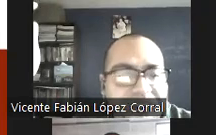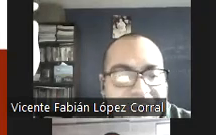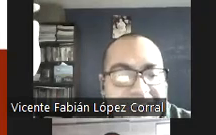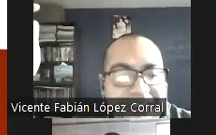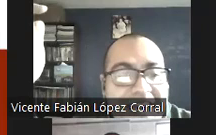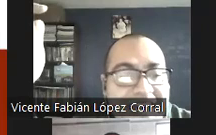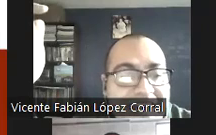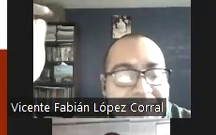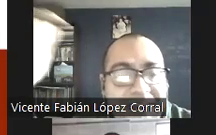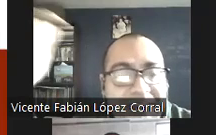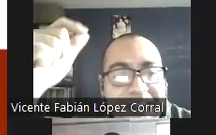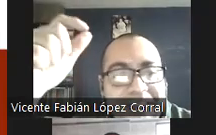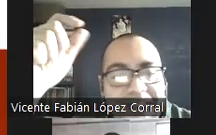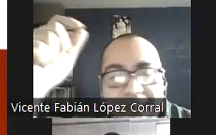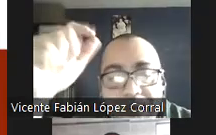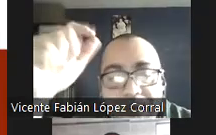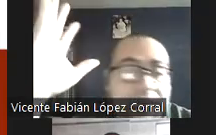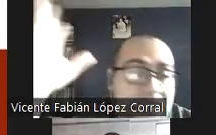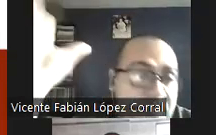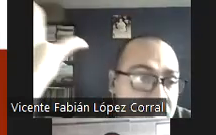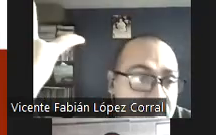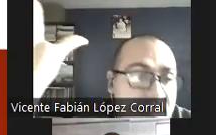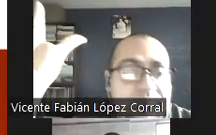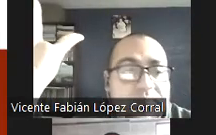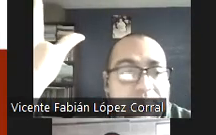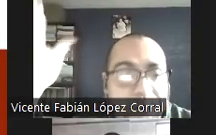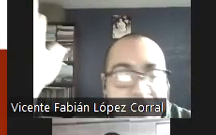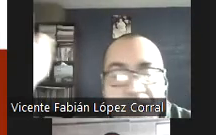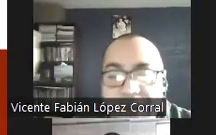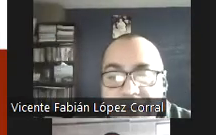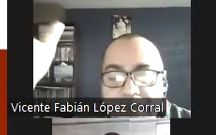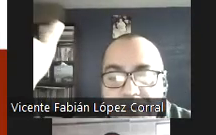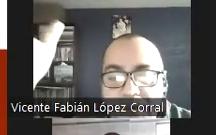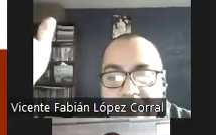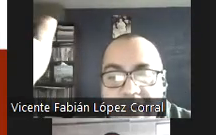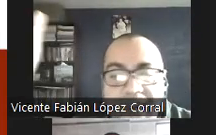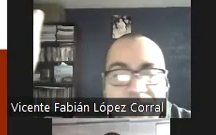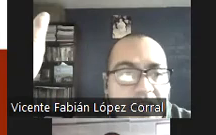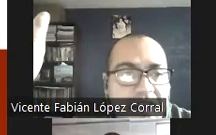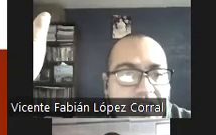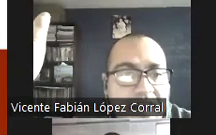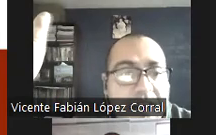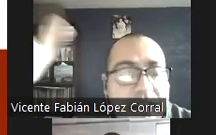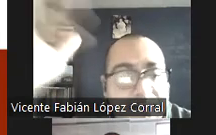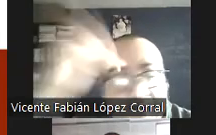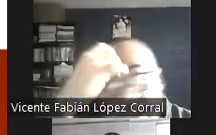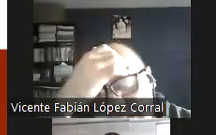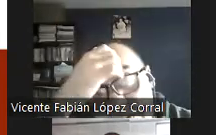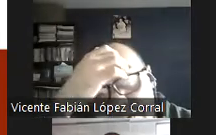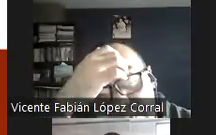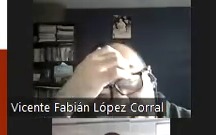entonces imagínense porque también No seas no se dan por el efecto por la actividad volcánica